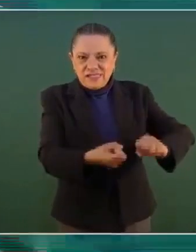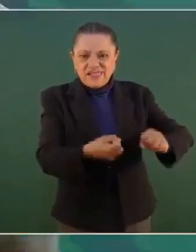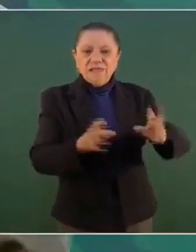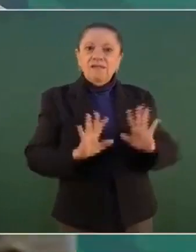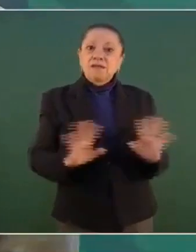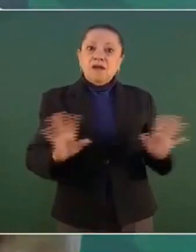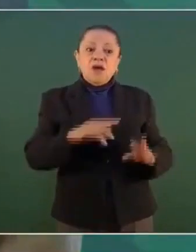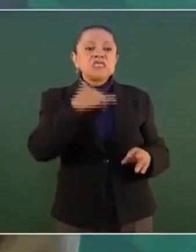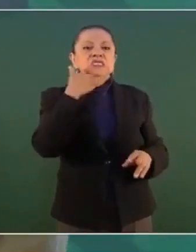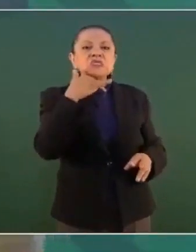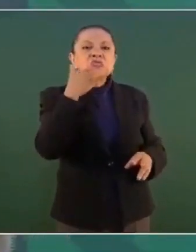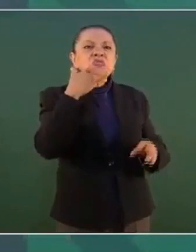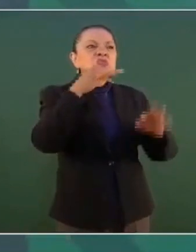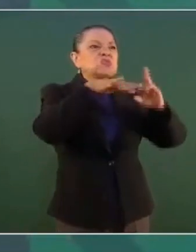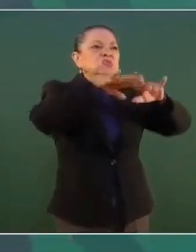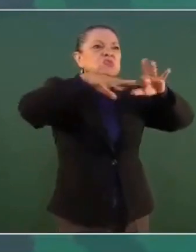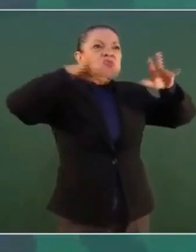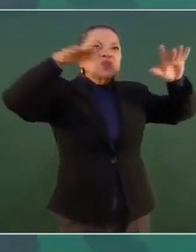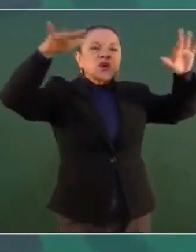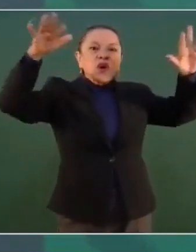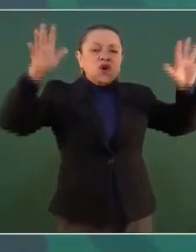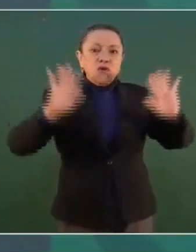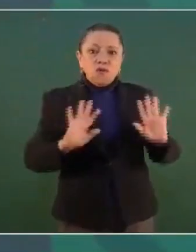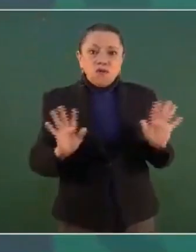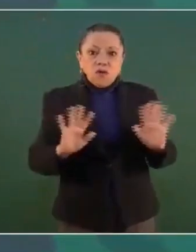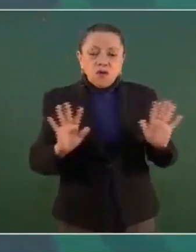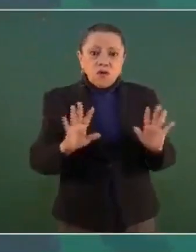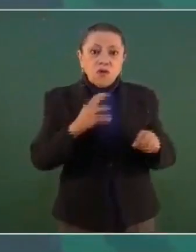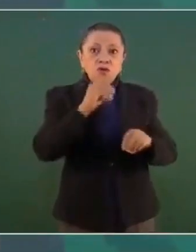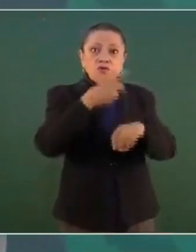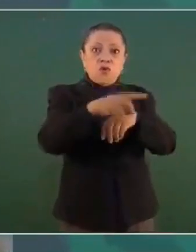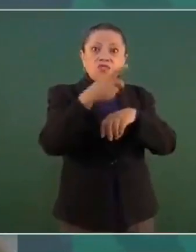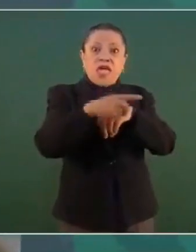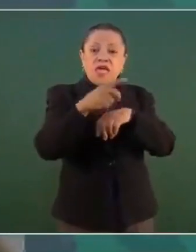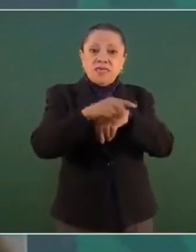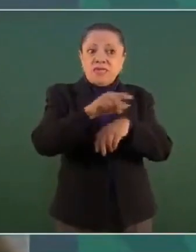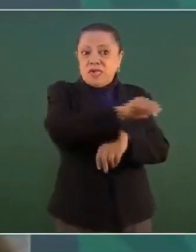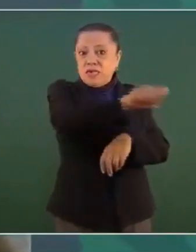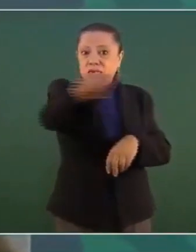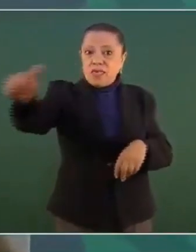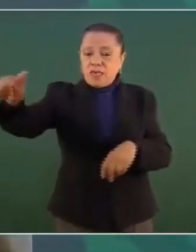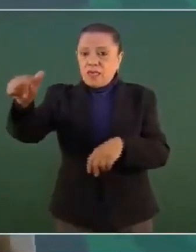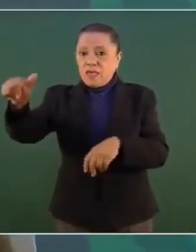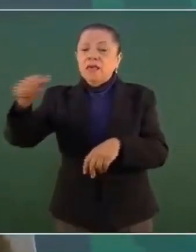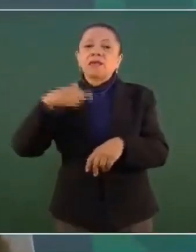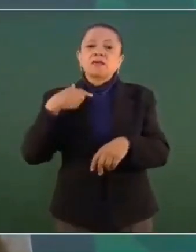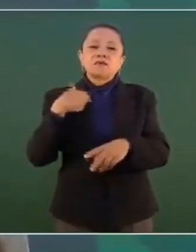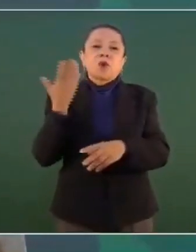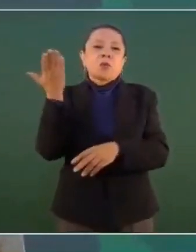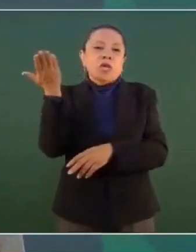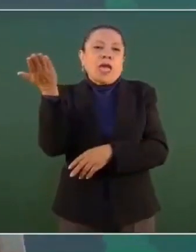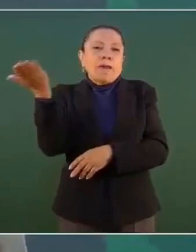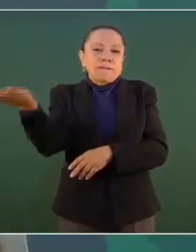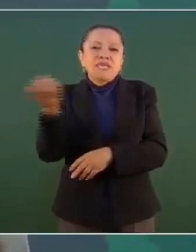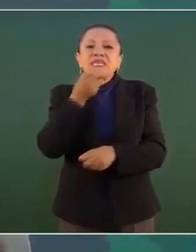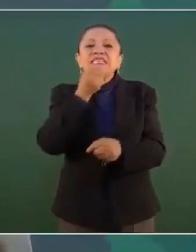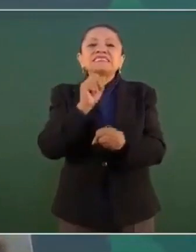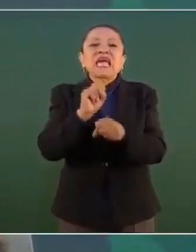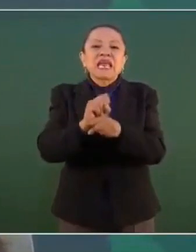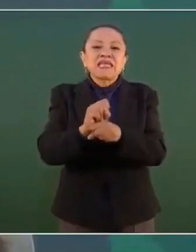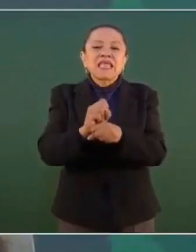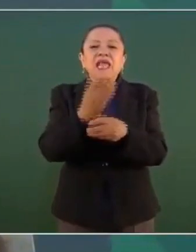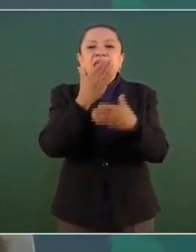se contamine, que no se afecte. Le voy a pedir a la secretaria de Medio